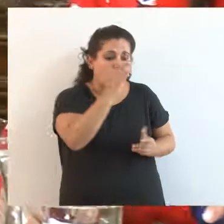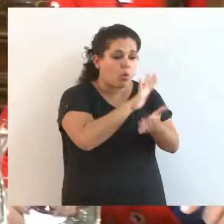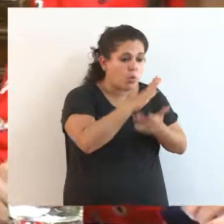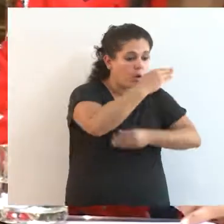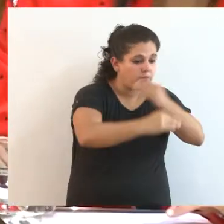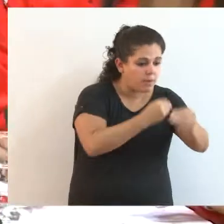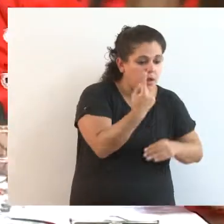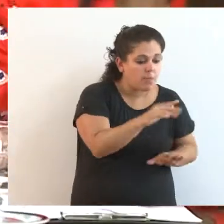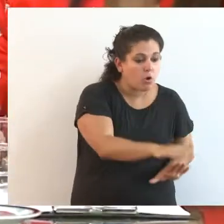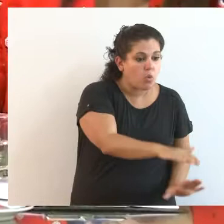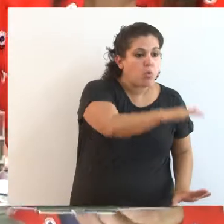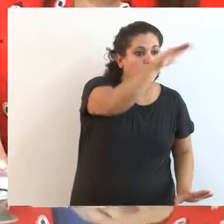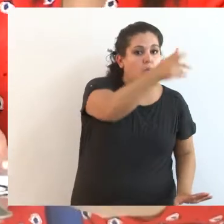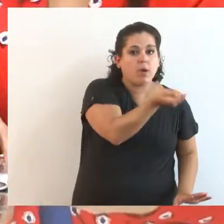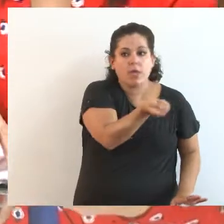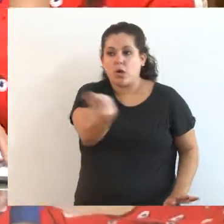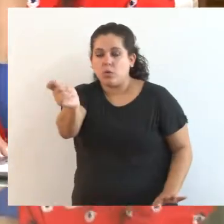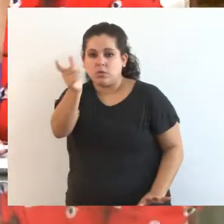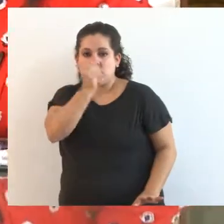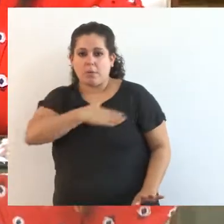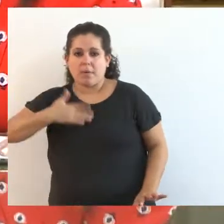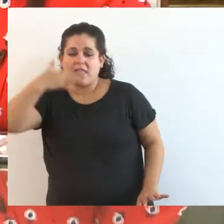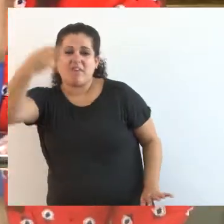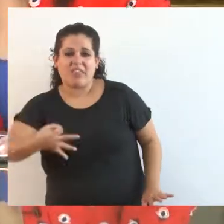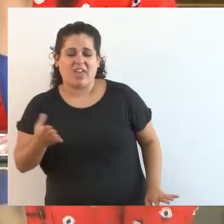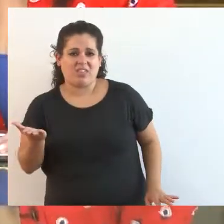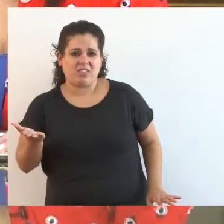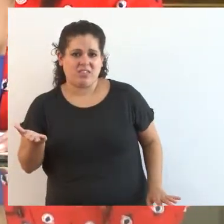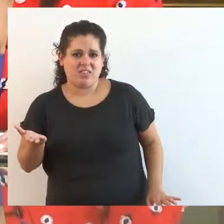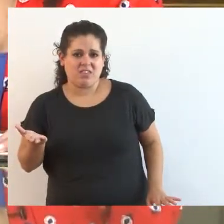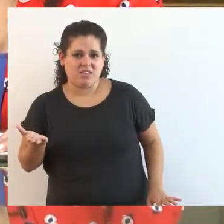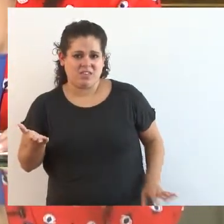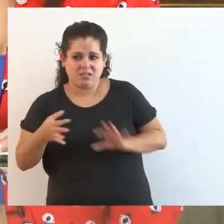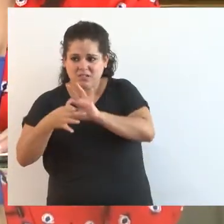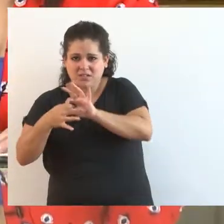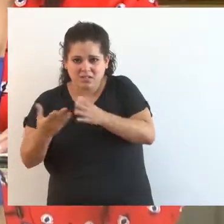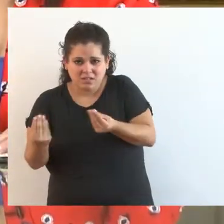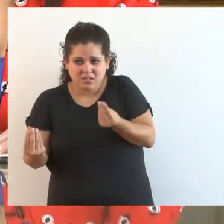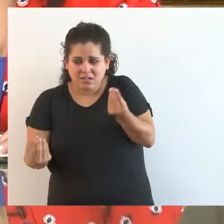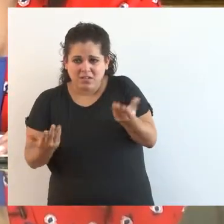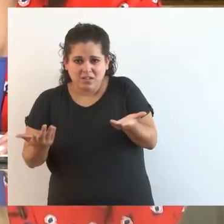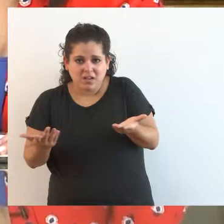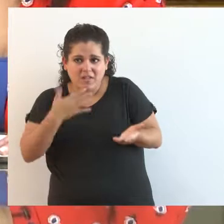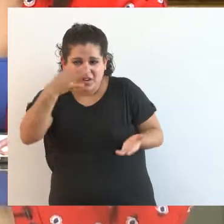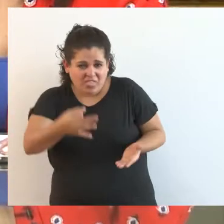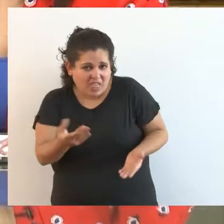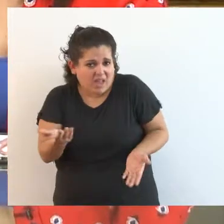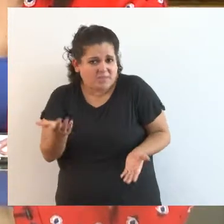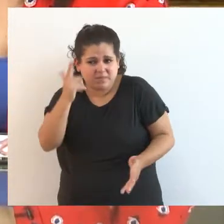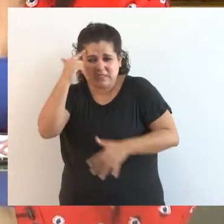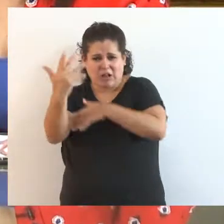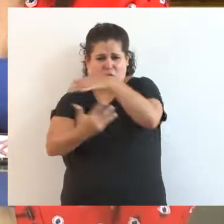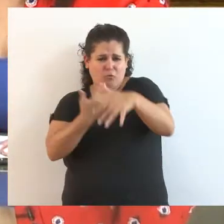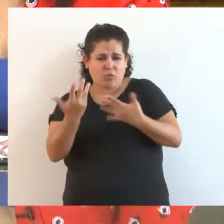nueva familia, pero ese niño cuando es adulto conserva el derecho de hacer un juicio al progenitor. Y ahí hay una ambigüedad donde claramente